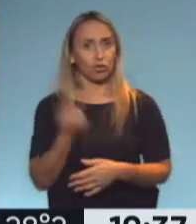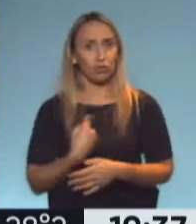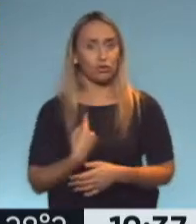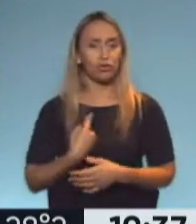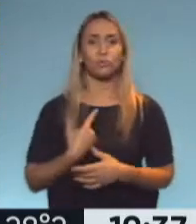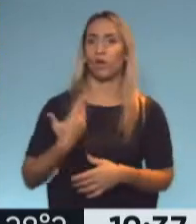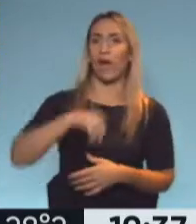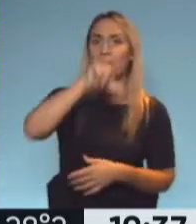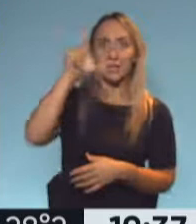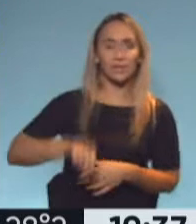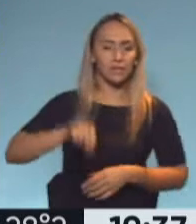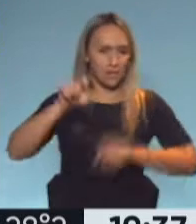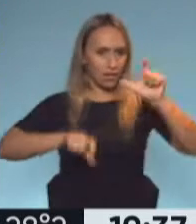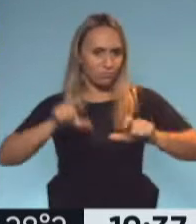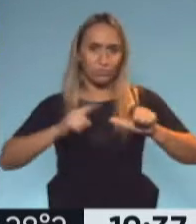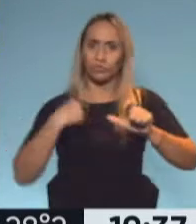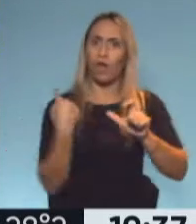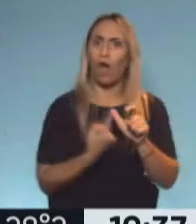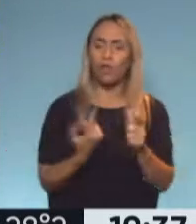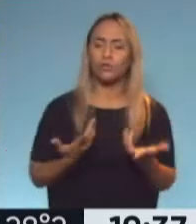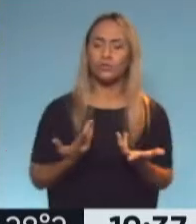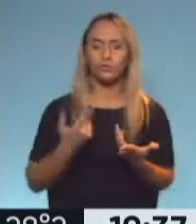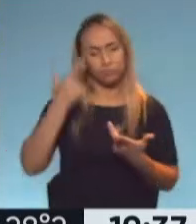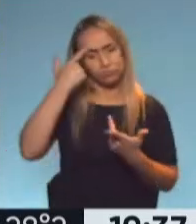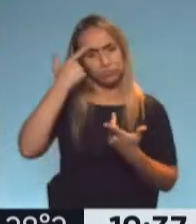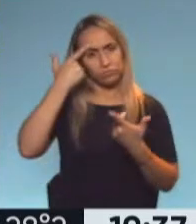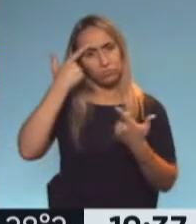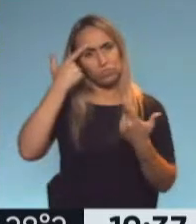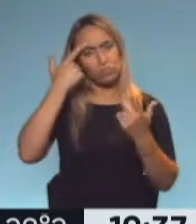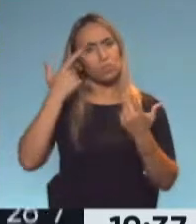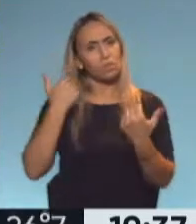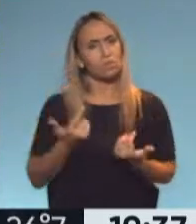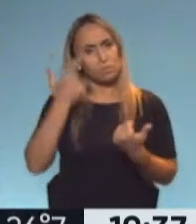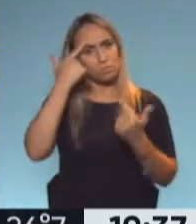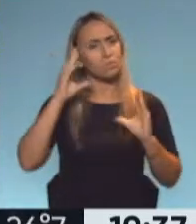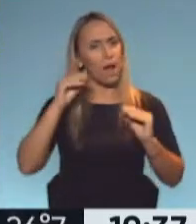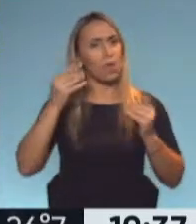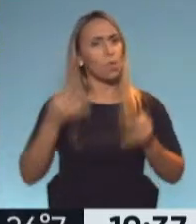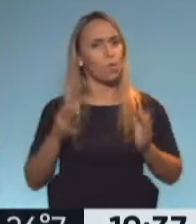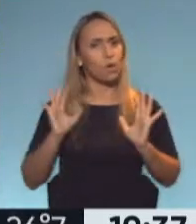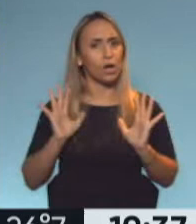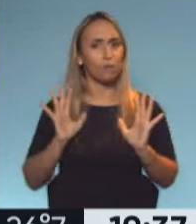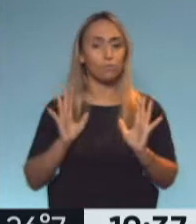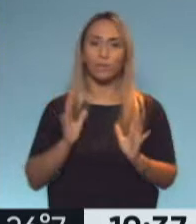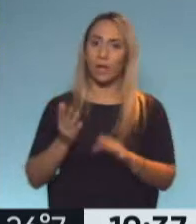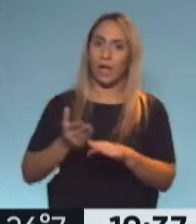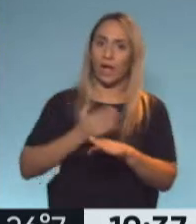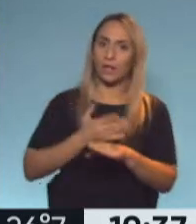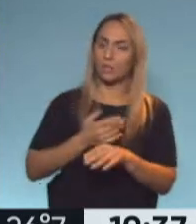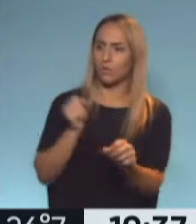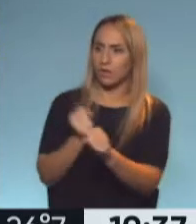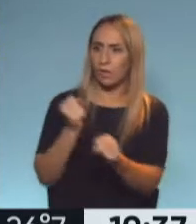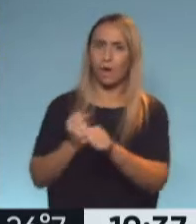Argentina, porque en todo momento, desde el inicio, al haberse declarado como actividad esencial, todos los